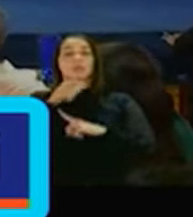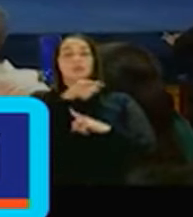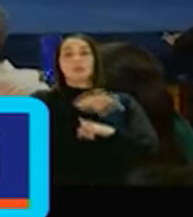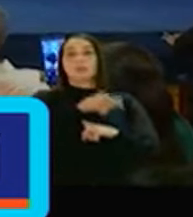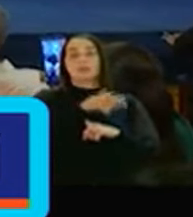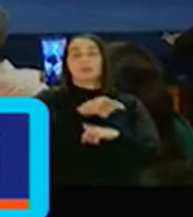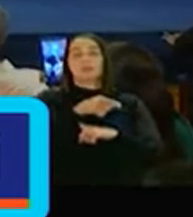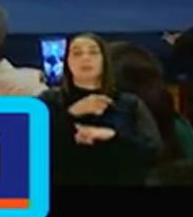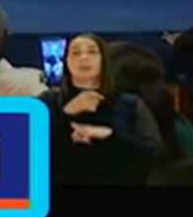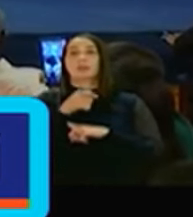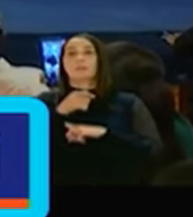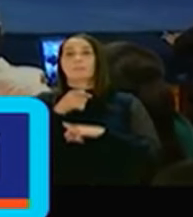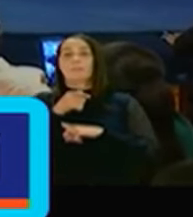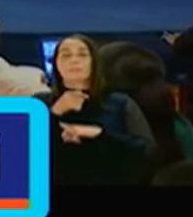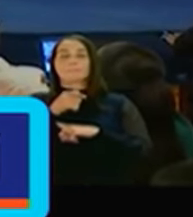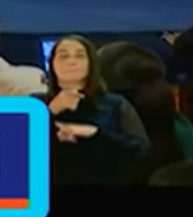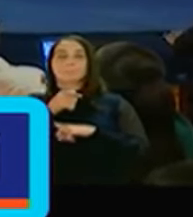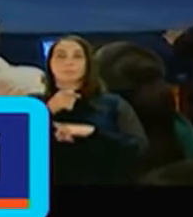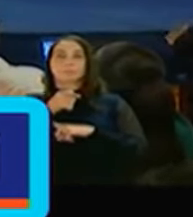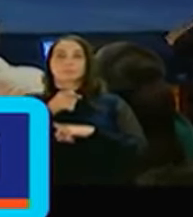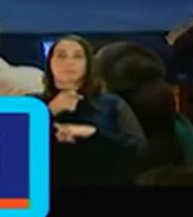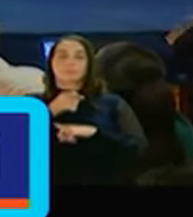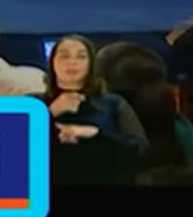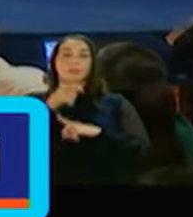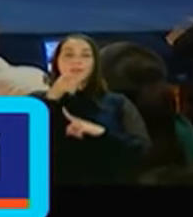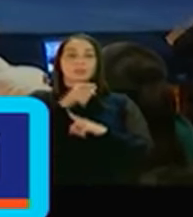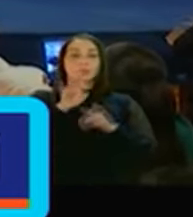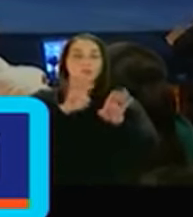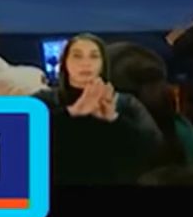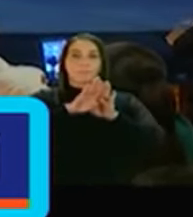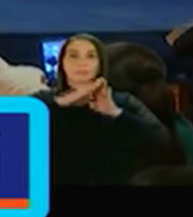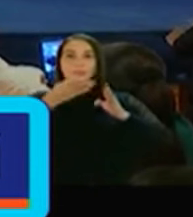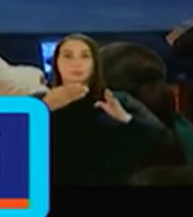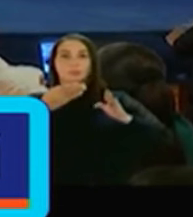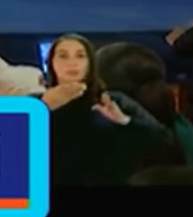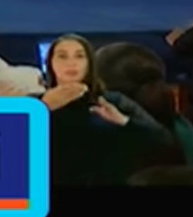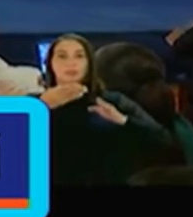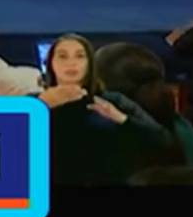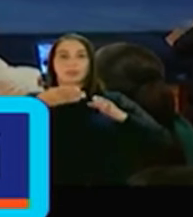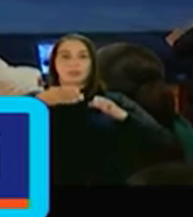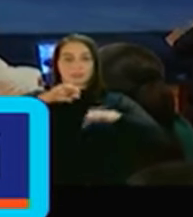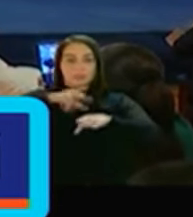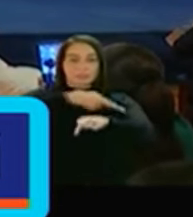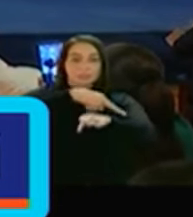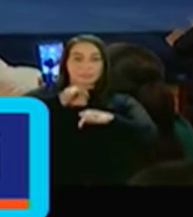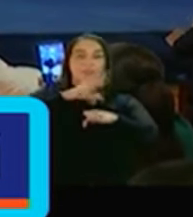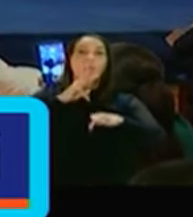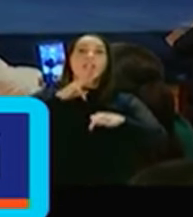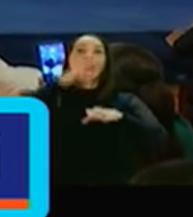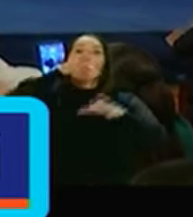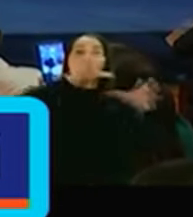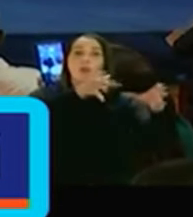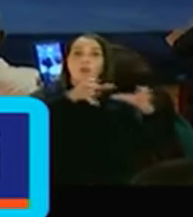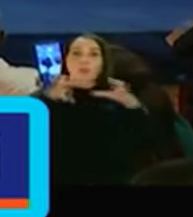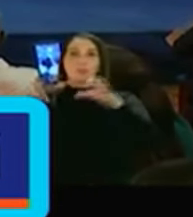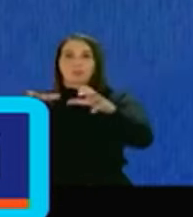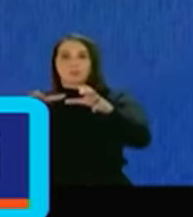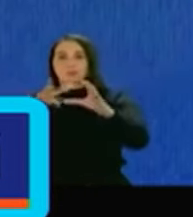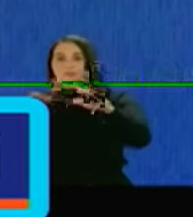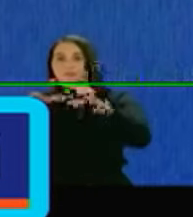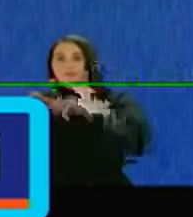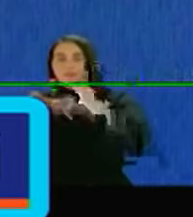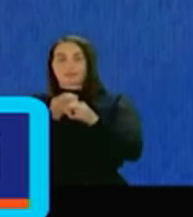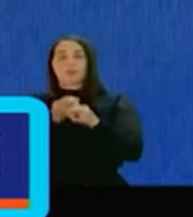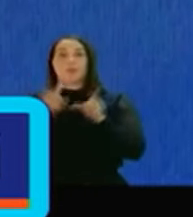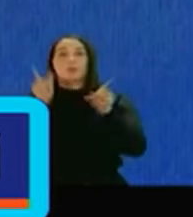que tengo entendido que no es tan fácil, que es bien complejo, porque de hecho muchos, muy pocos sectores están en, tienen